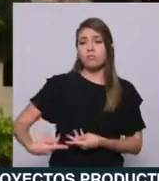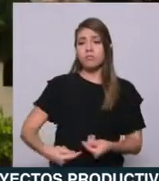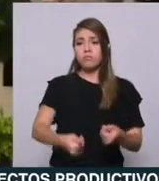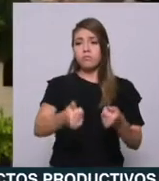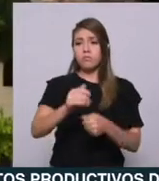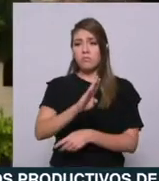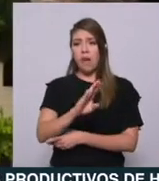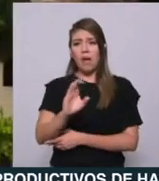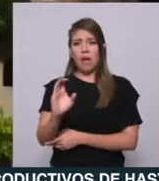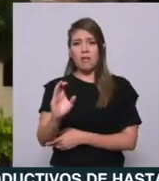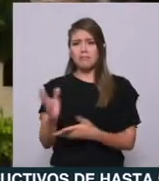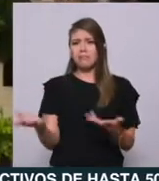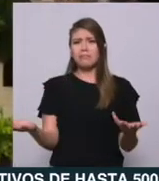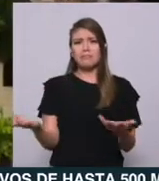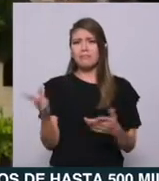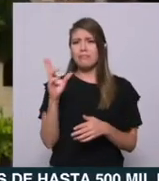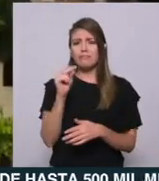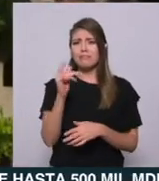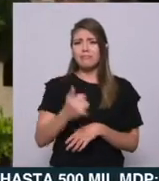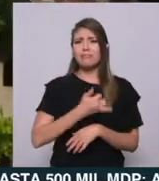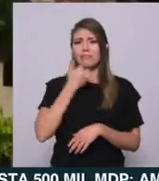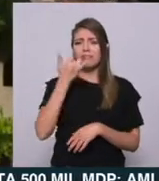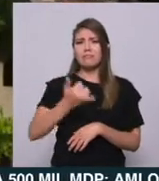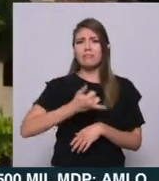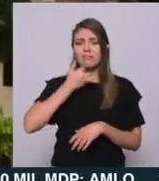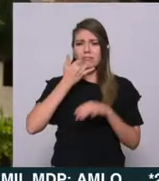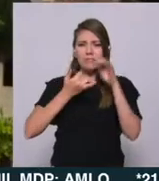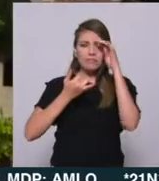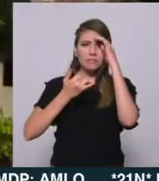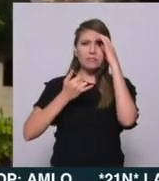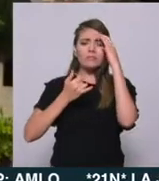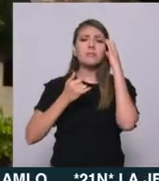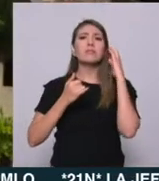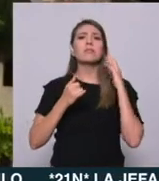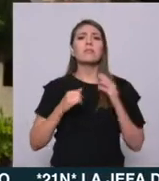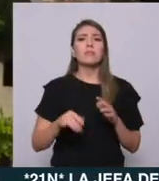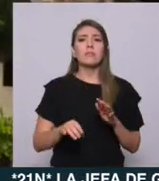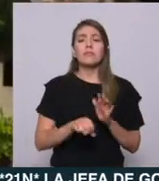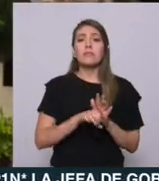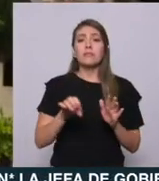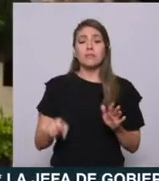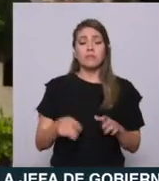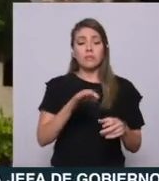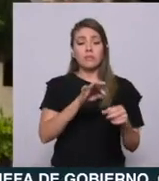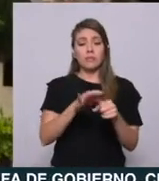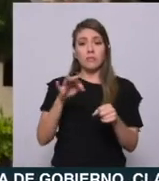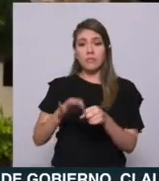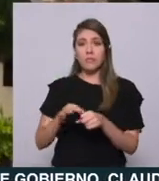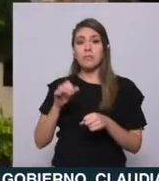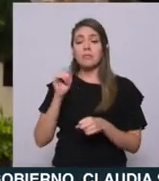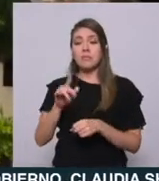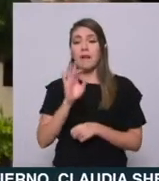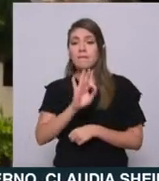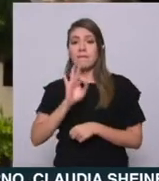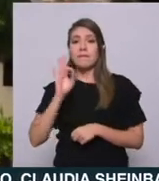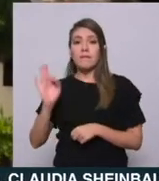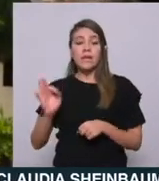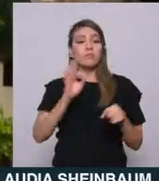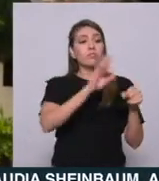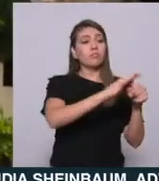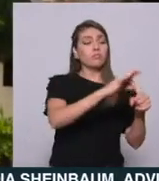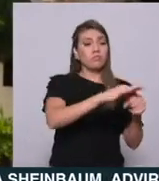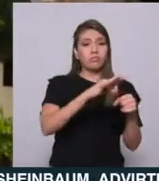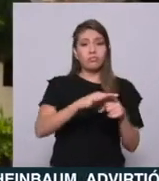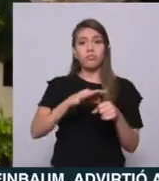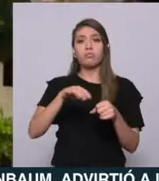equivocados, porque no hay nada más barato que homologar las 2 elecciones, es decir, que coincidan en la misma fecha las elecciones estatales con